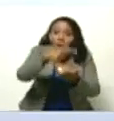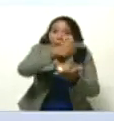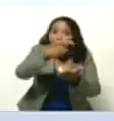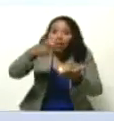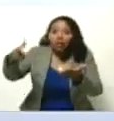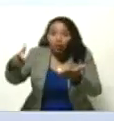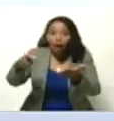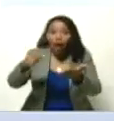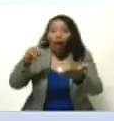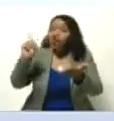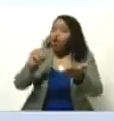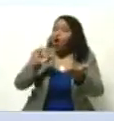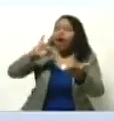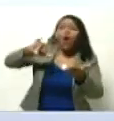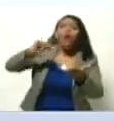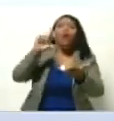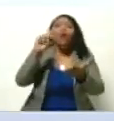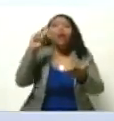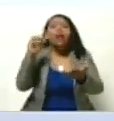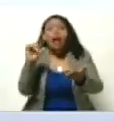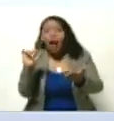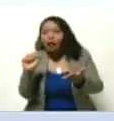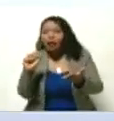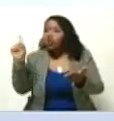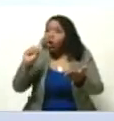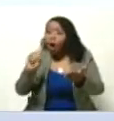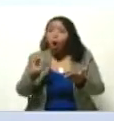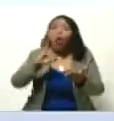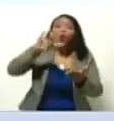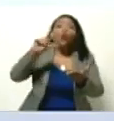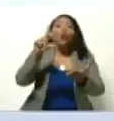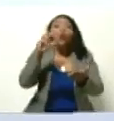es Julián, sino Julio, epa, es Julio.